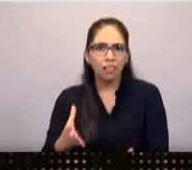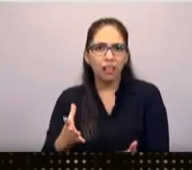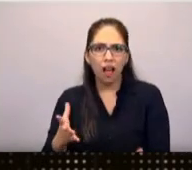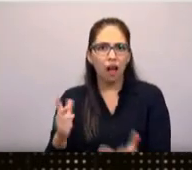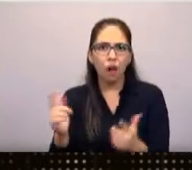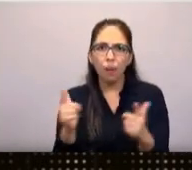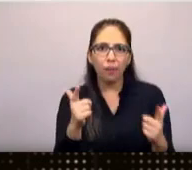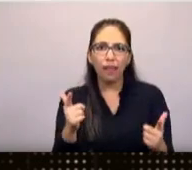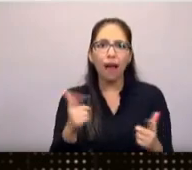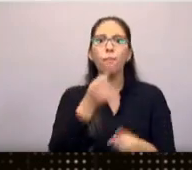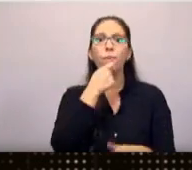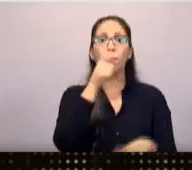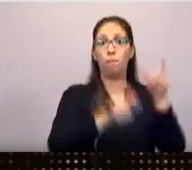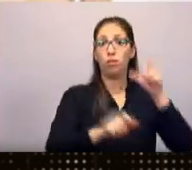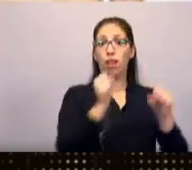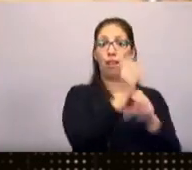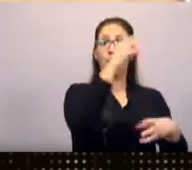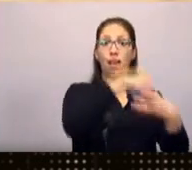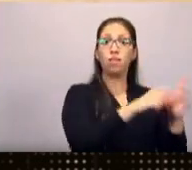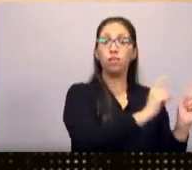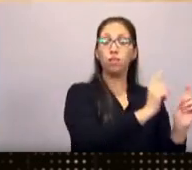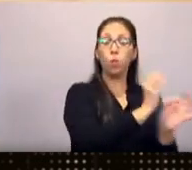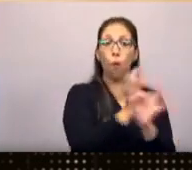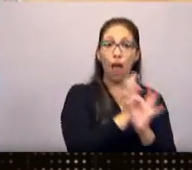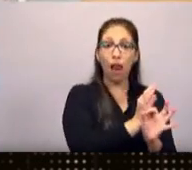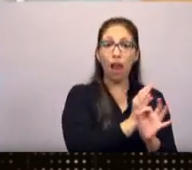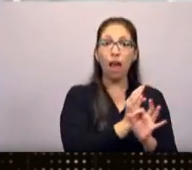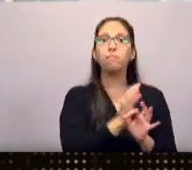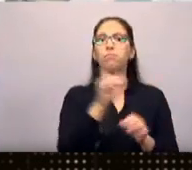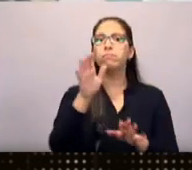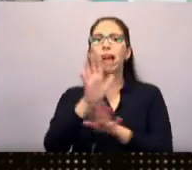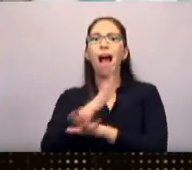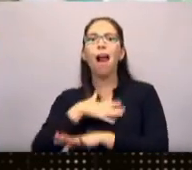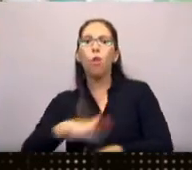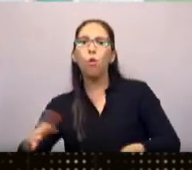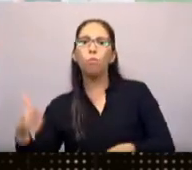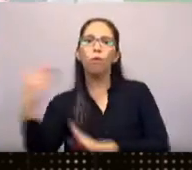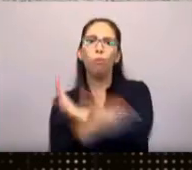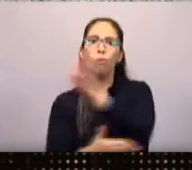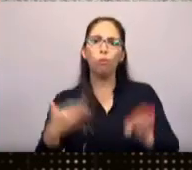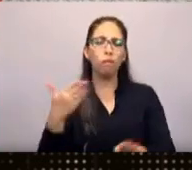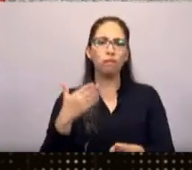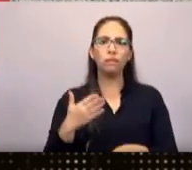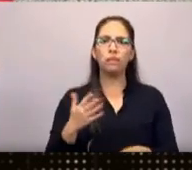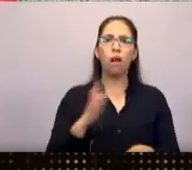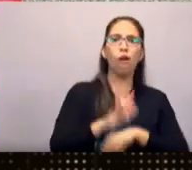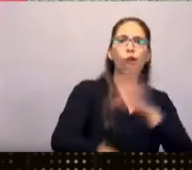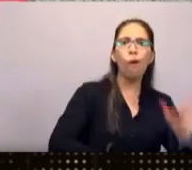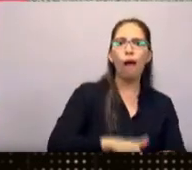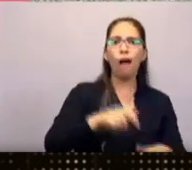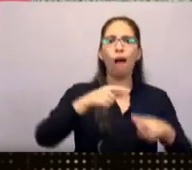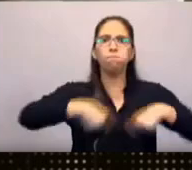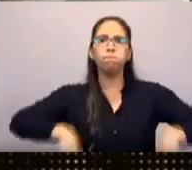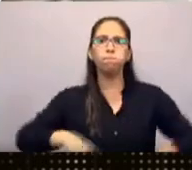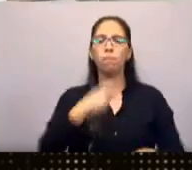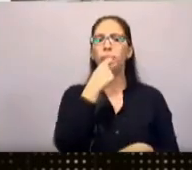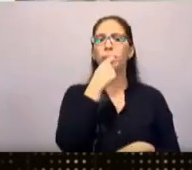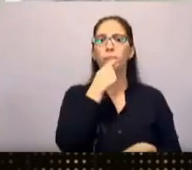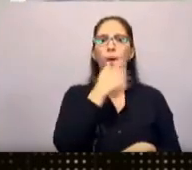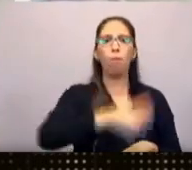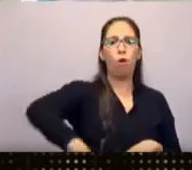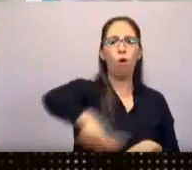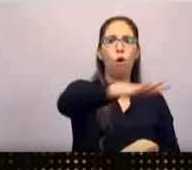que laboraban en escuelas a los que asistían para educarse a las escuelas problemas de seguridad seguridad vinculados a